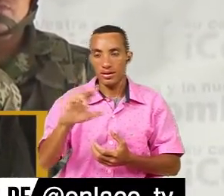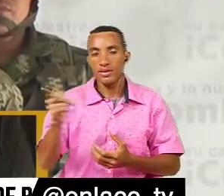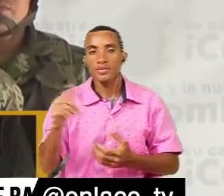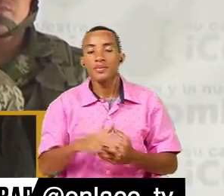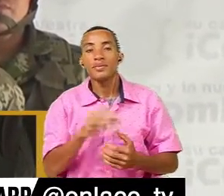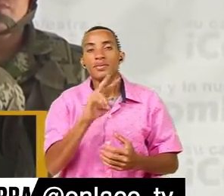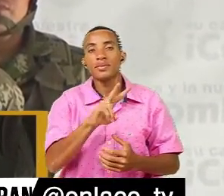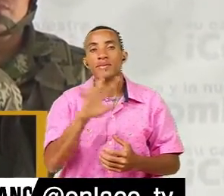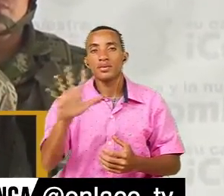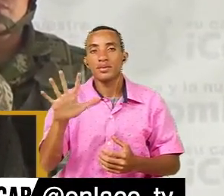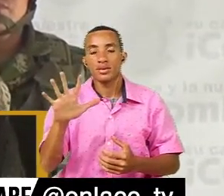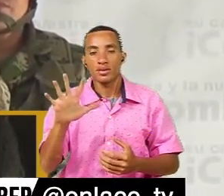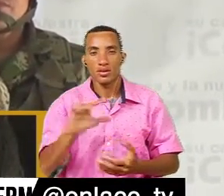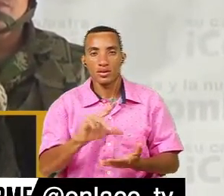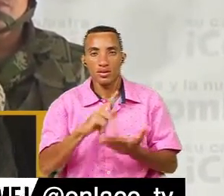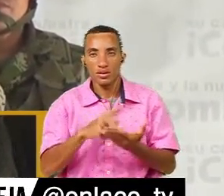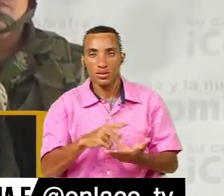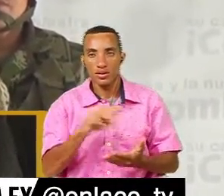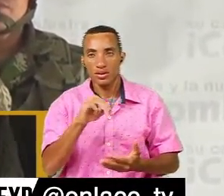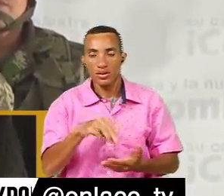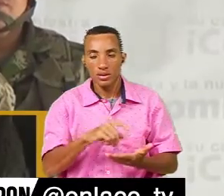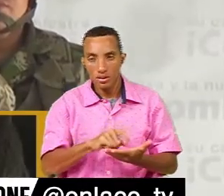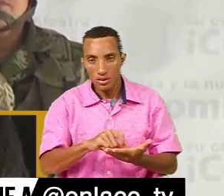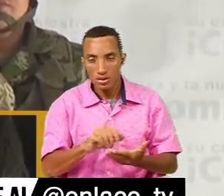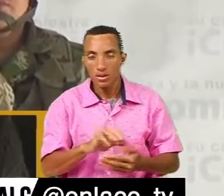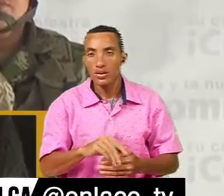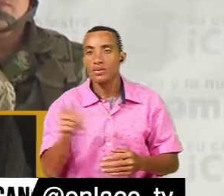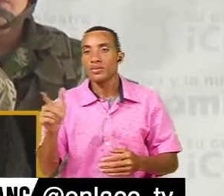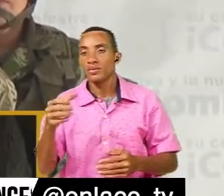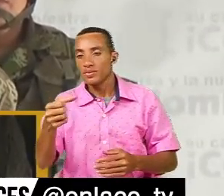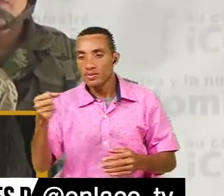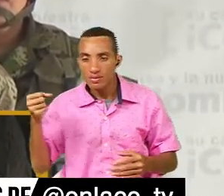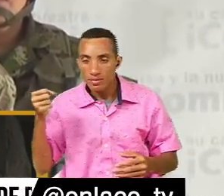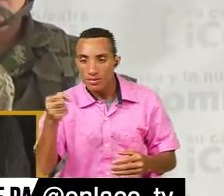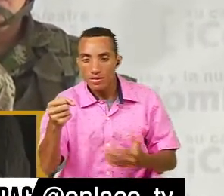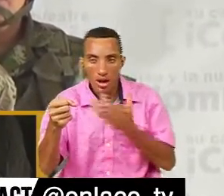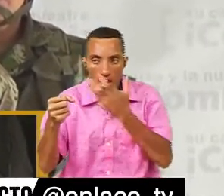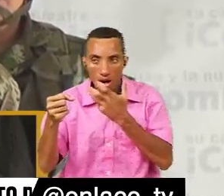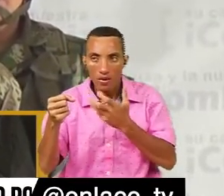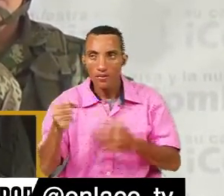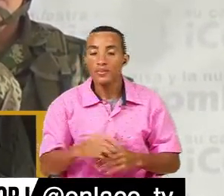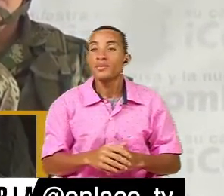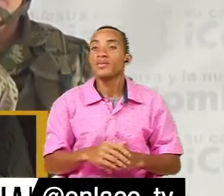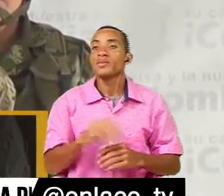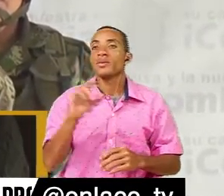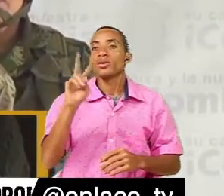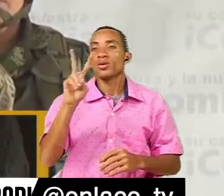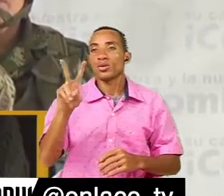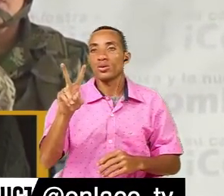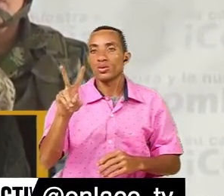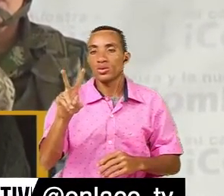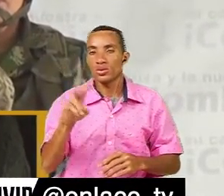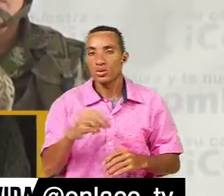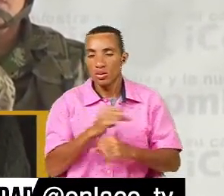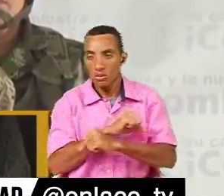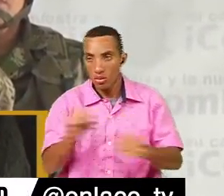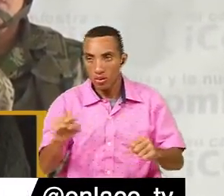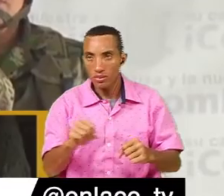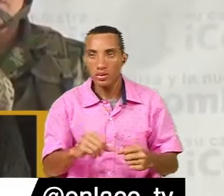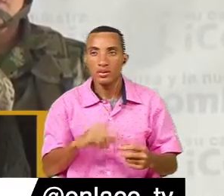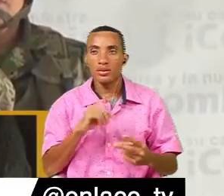kilogramos de cloruro de sodio, 5 hornos microondas y uno artesanal, 2 electrobombas, 2